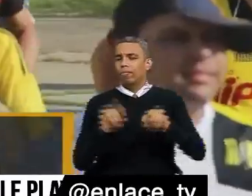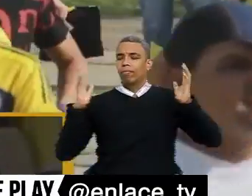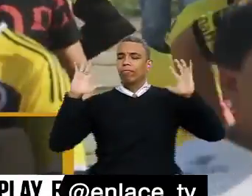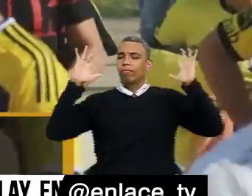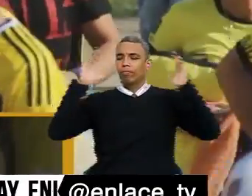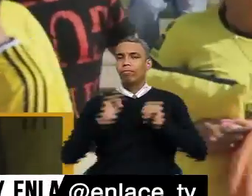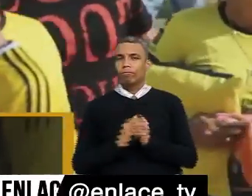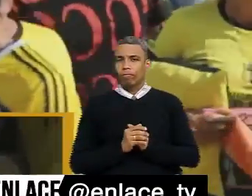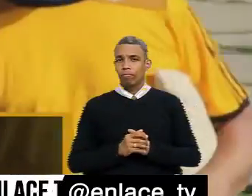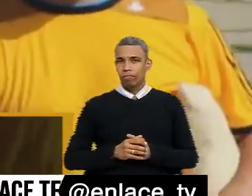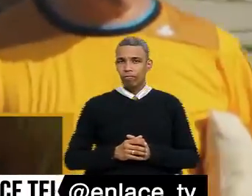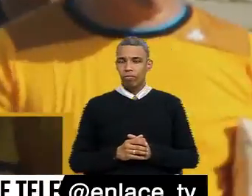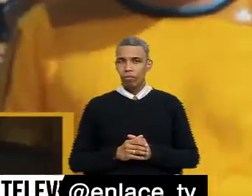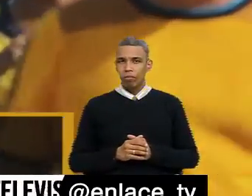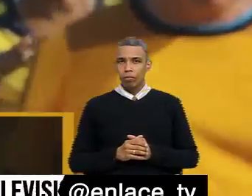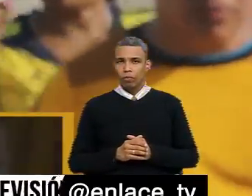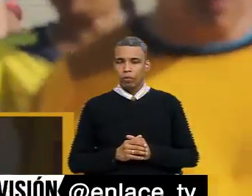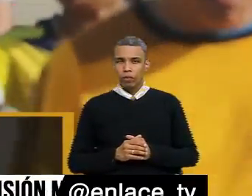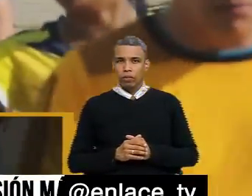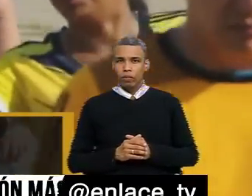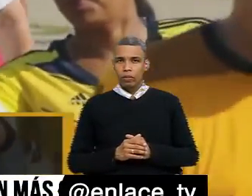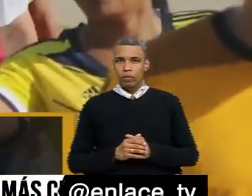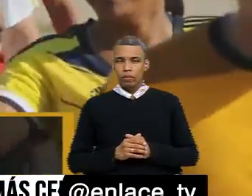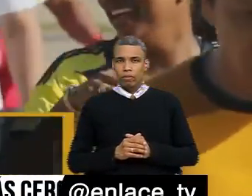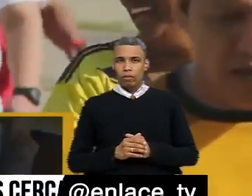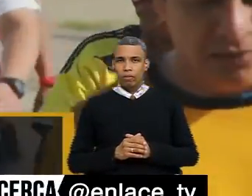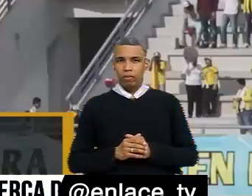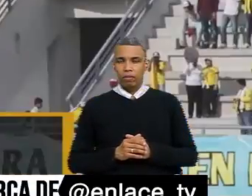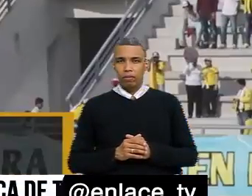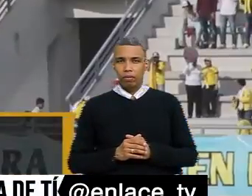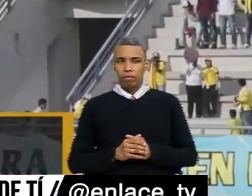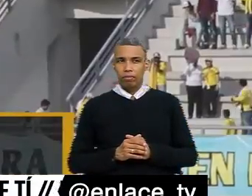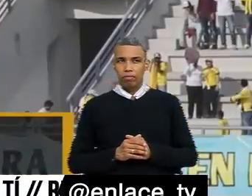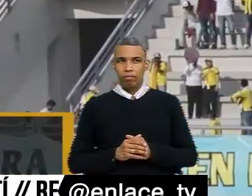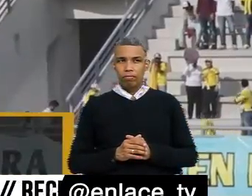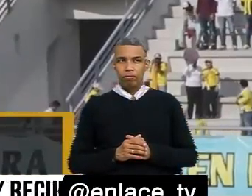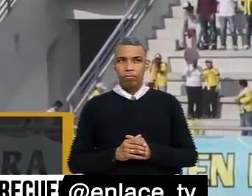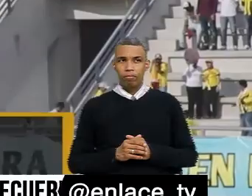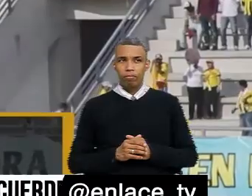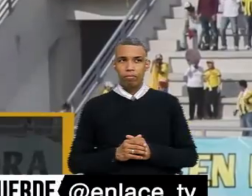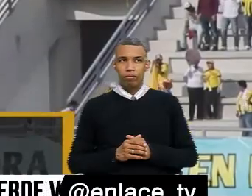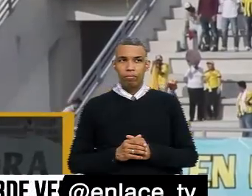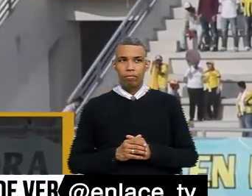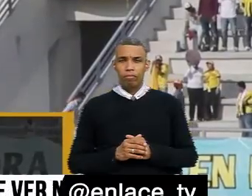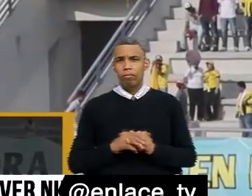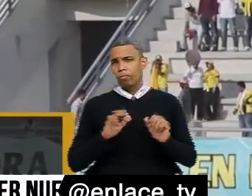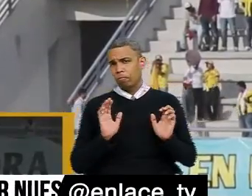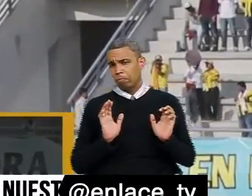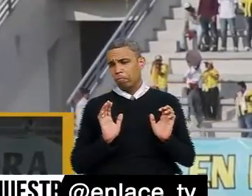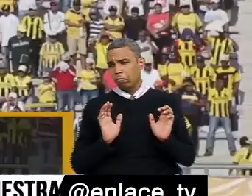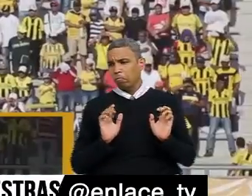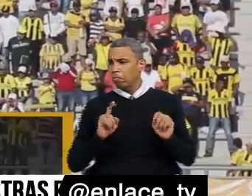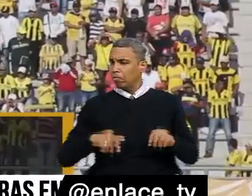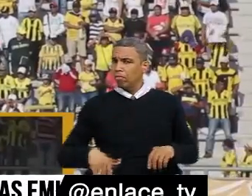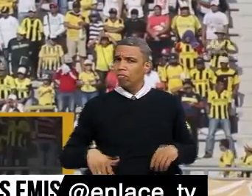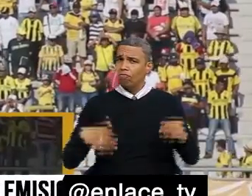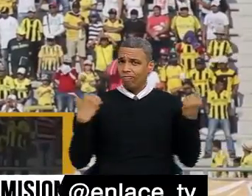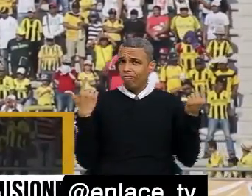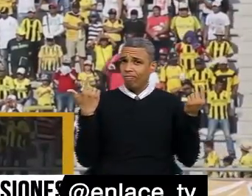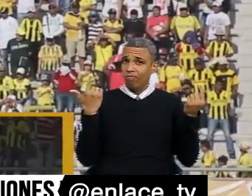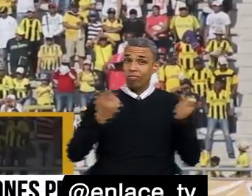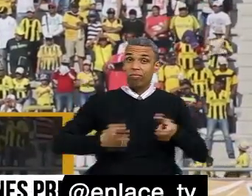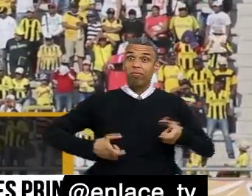que nos vamos a beneficiar de esta fiesta. Adicional a esto, quedamos incentivar un poquitico la economía de la ciudad. Vamos a tener capacidad